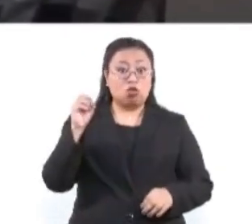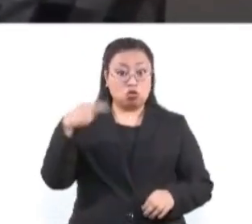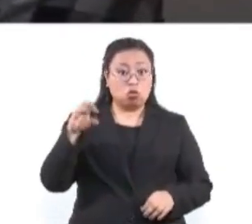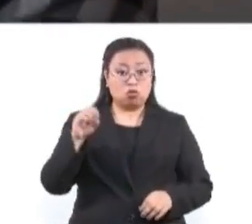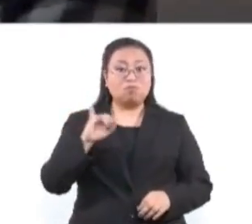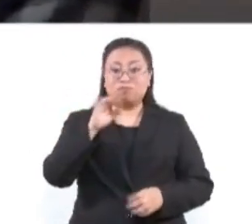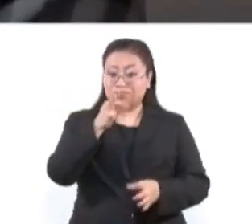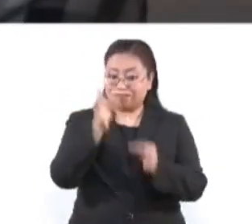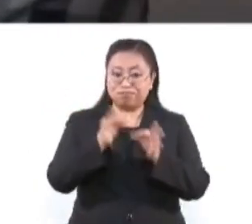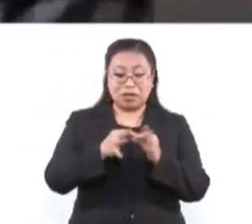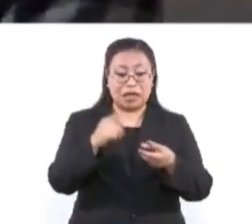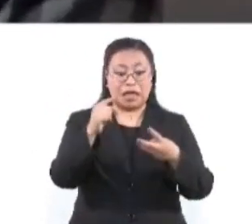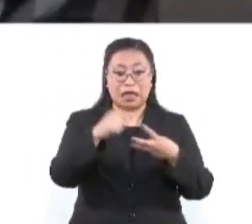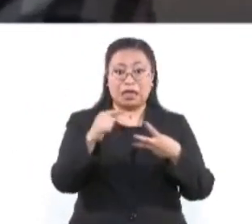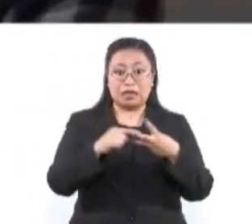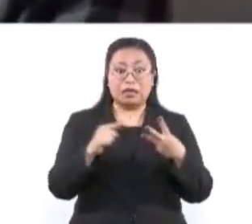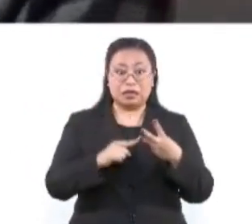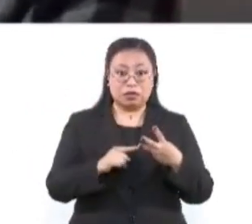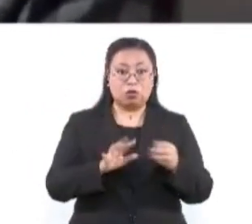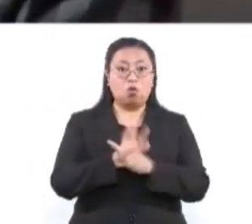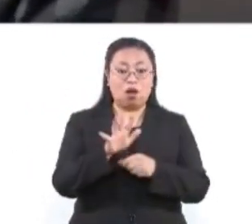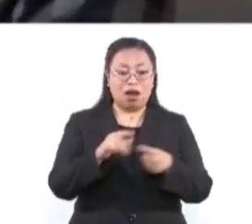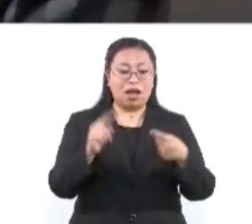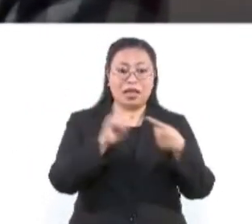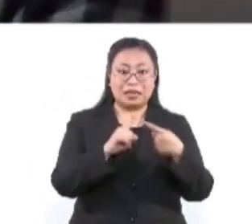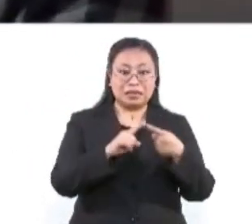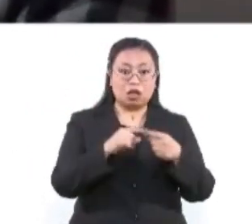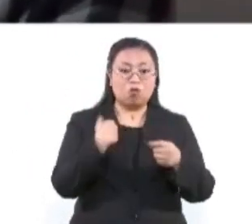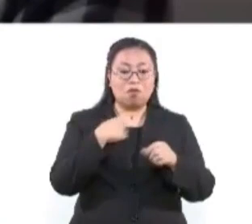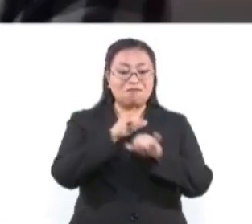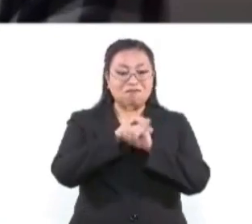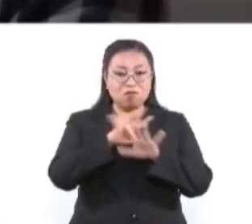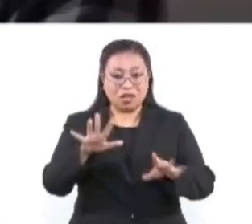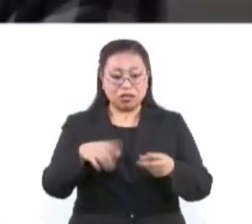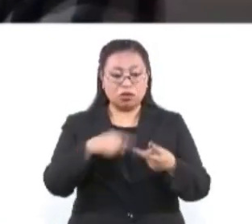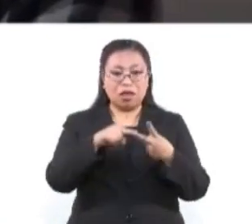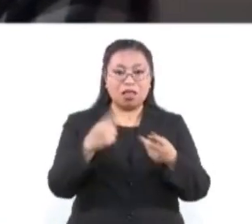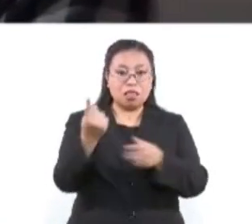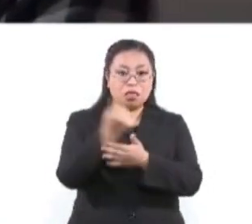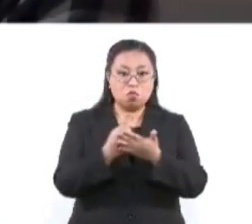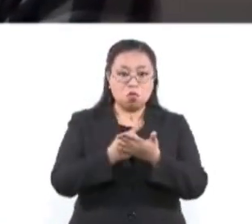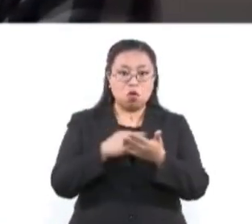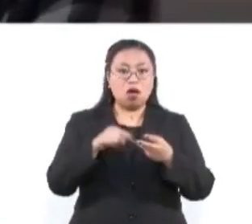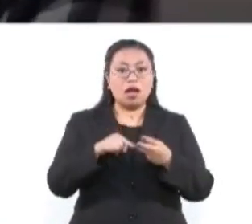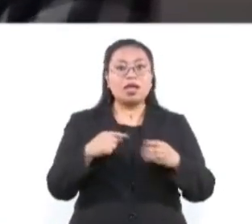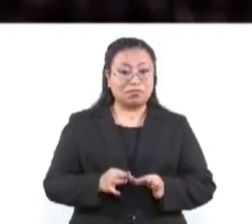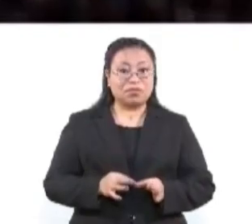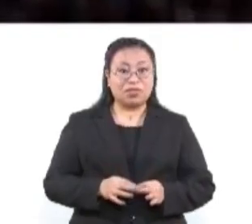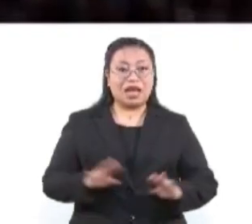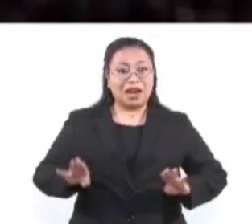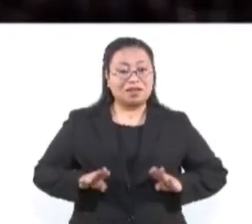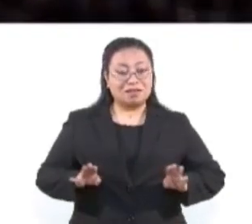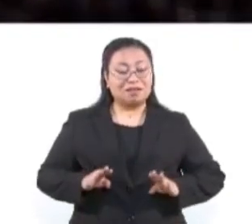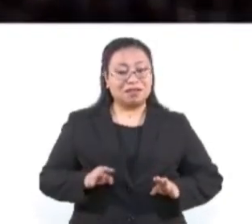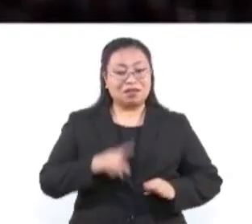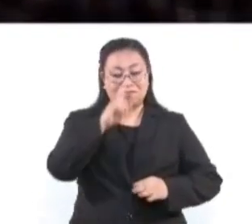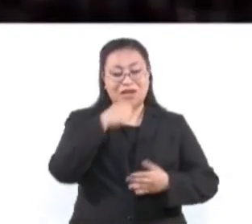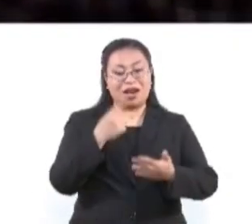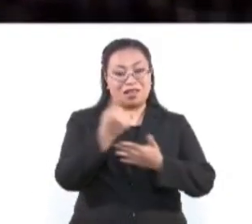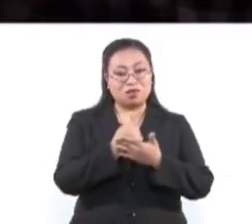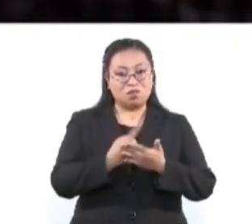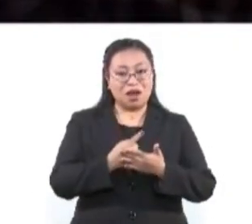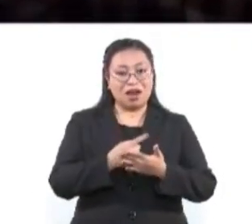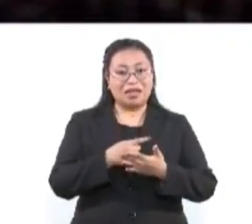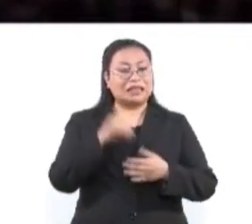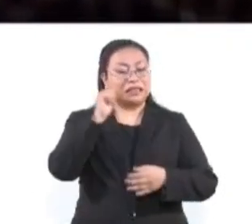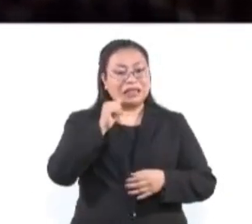esas condiciones, que es el contenido, el dibujo y el humor para una buena caricatura. Su